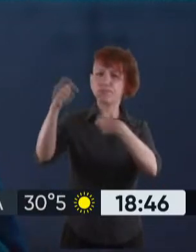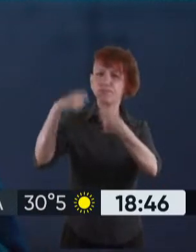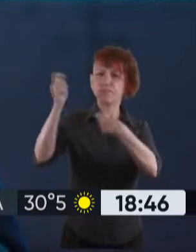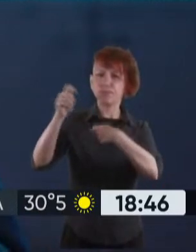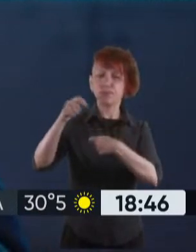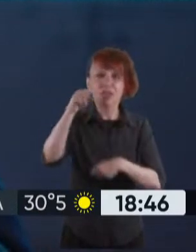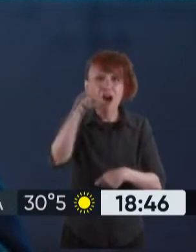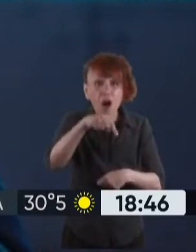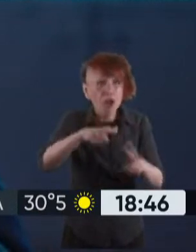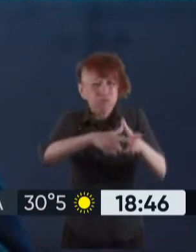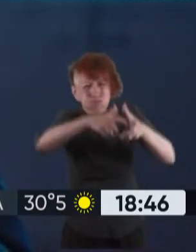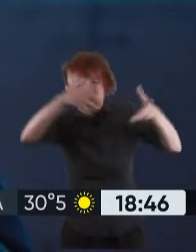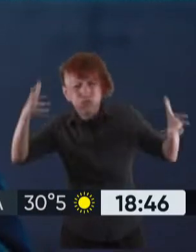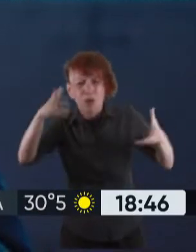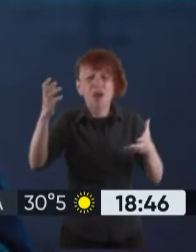gas de Europa.